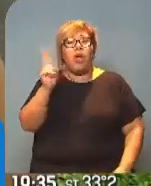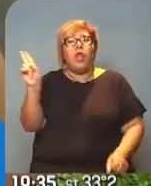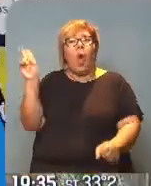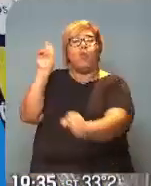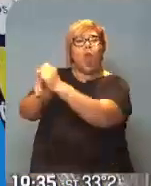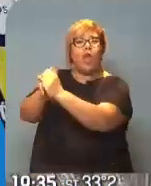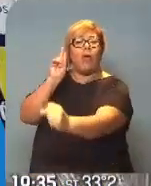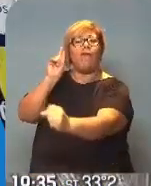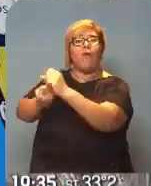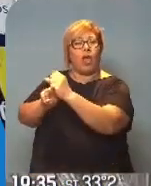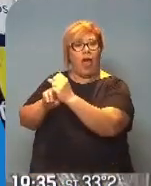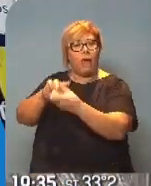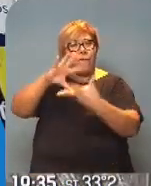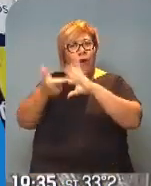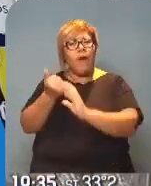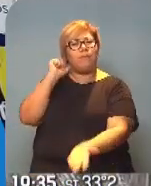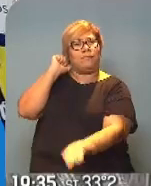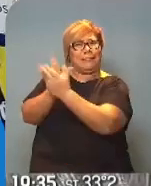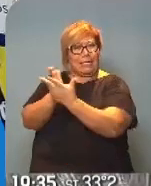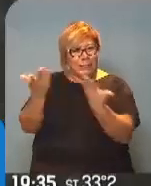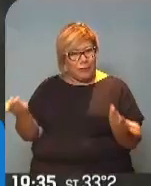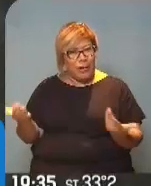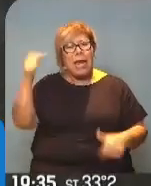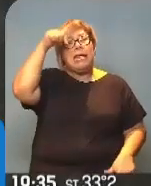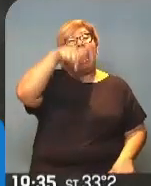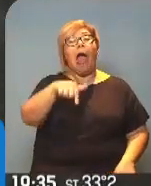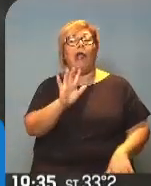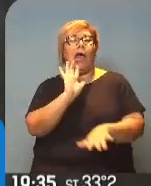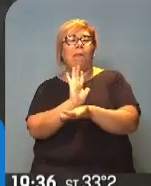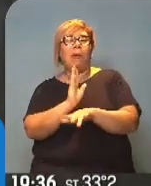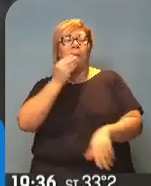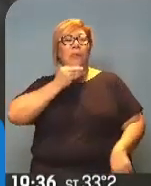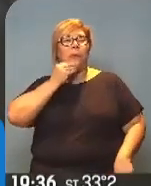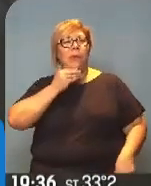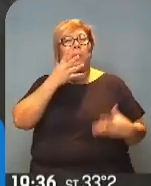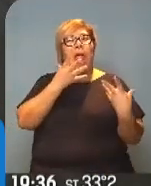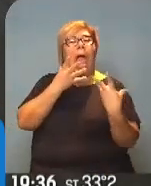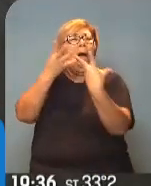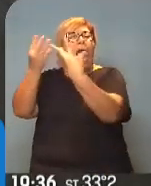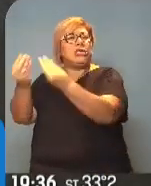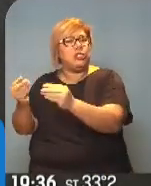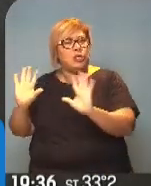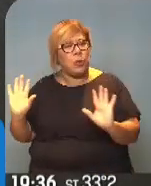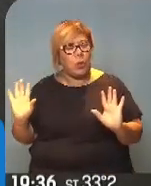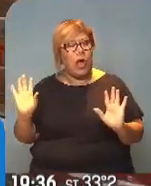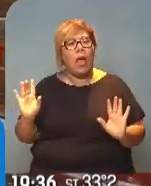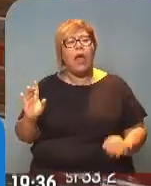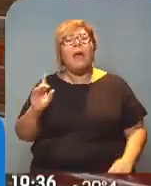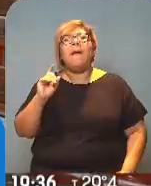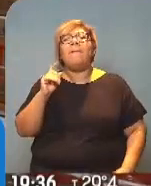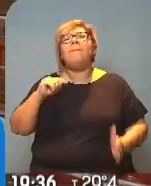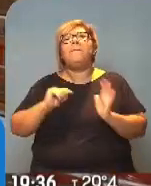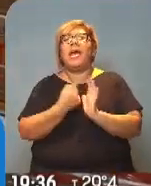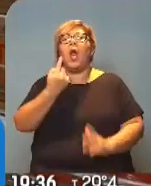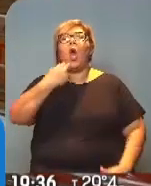sancionados. Por otro lado, pretenden venir con una supuesta ayuda humanitaria que además es absolutamente desconocida por la Cruz